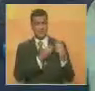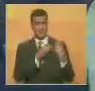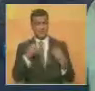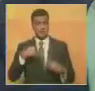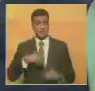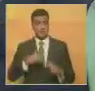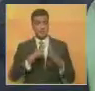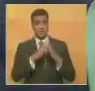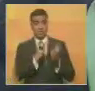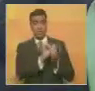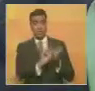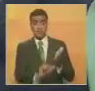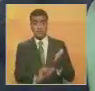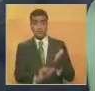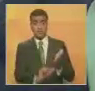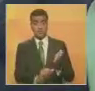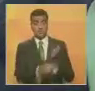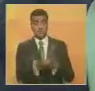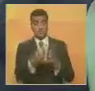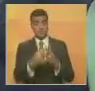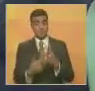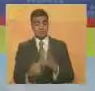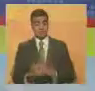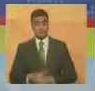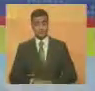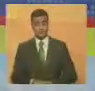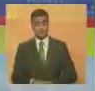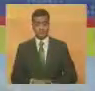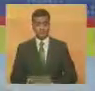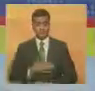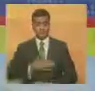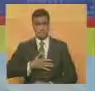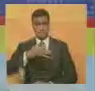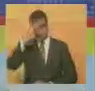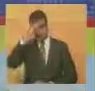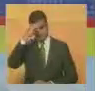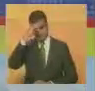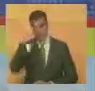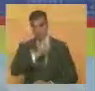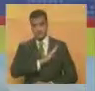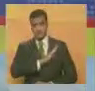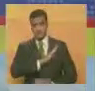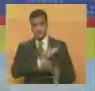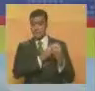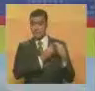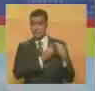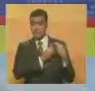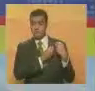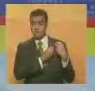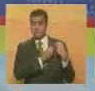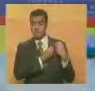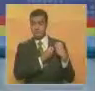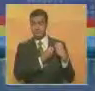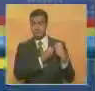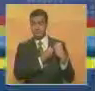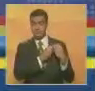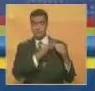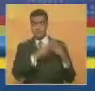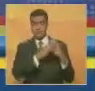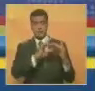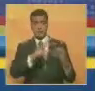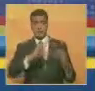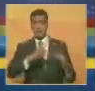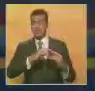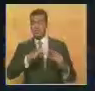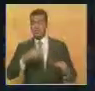tendrían los cirujanos en este aspecto bueno en mi criterio particular aquí la responsabilidad es exclusiva de la cadena de